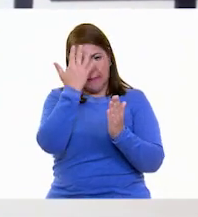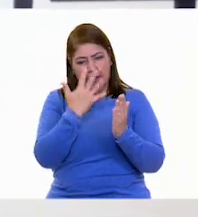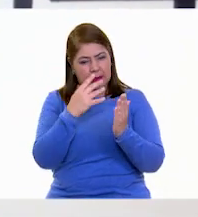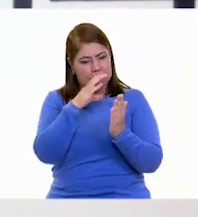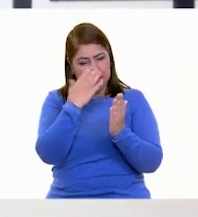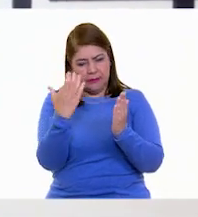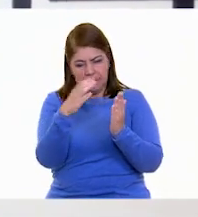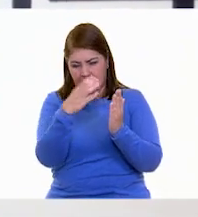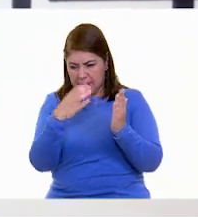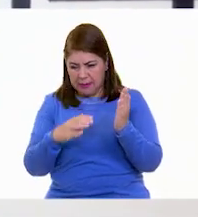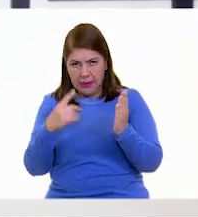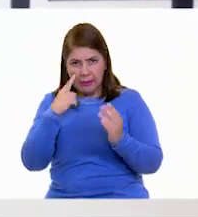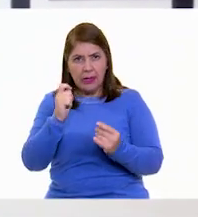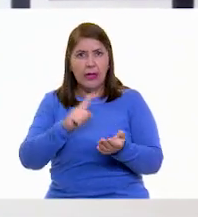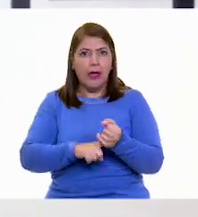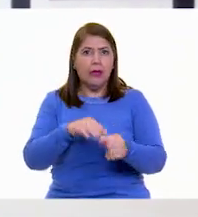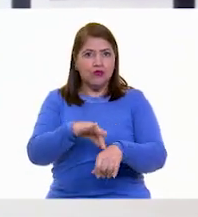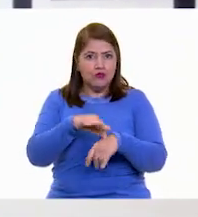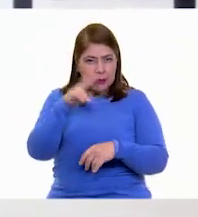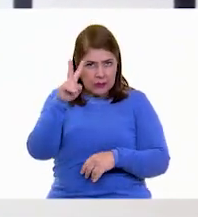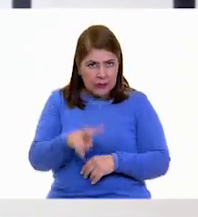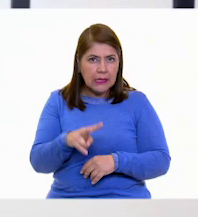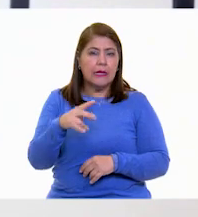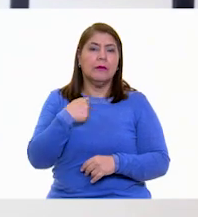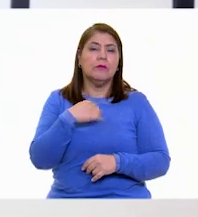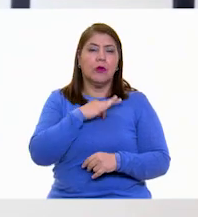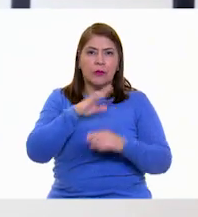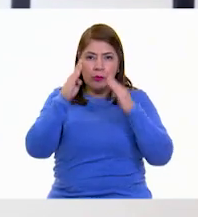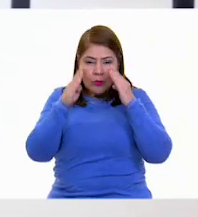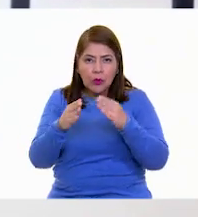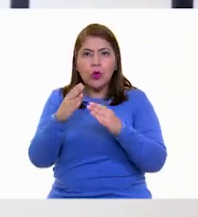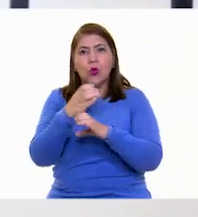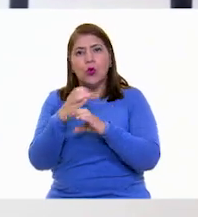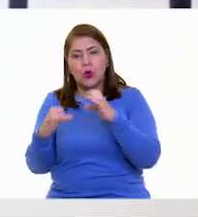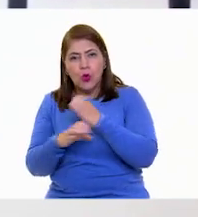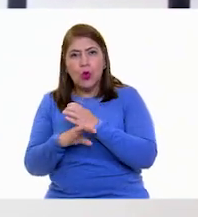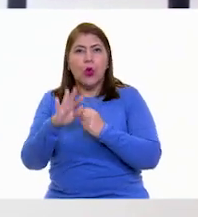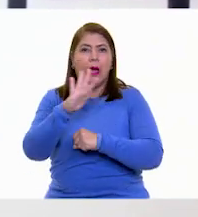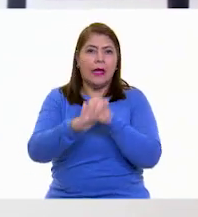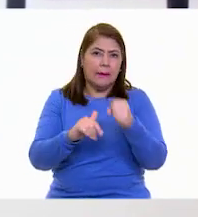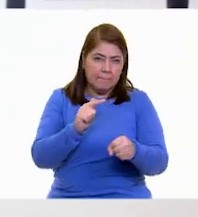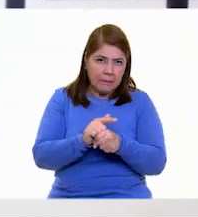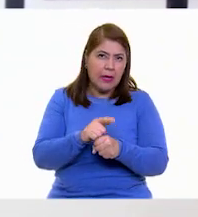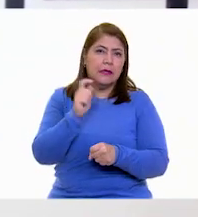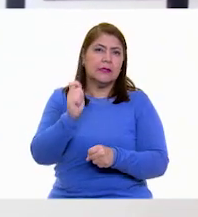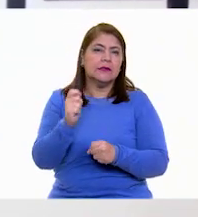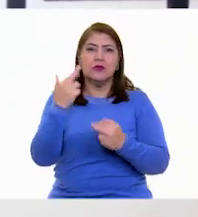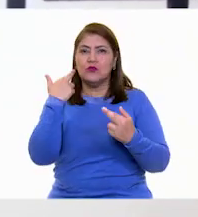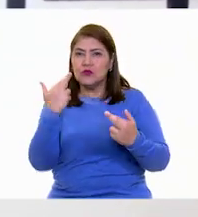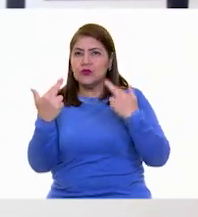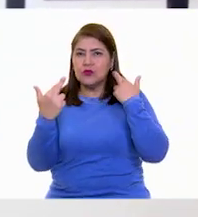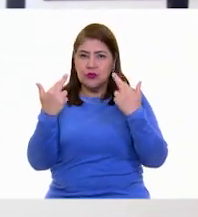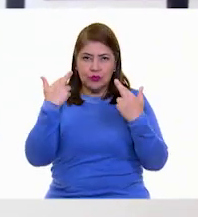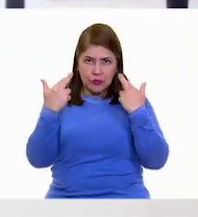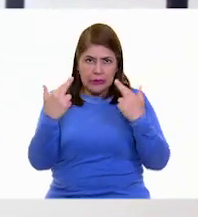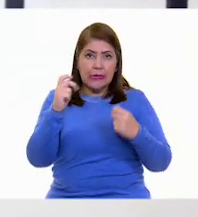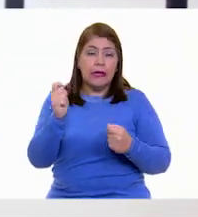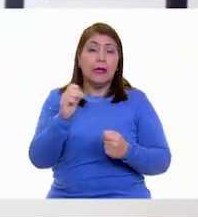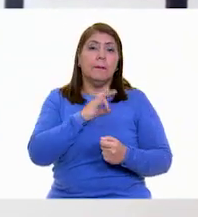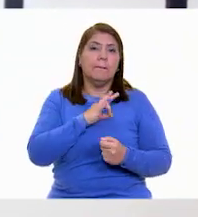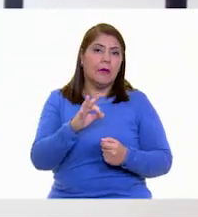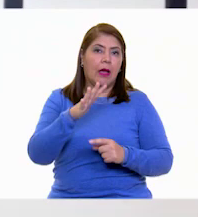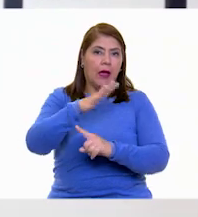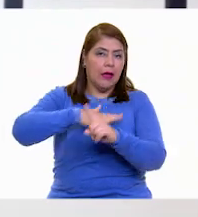podamos concentrarnos en los objetos, animales y sonidos que existen en el mundo y así